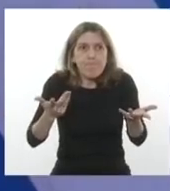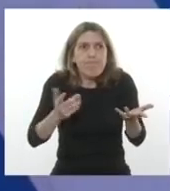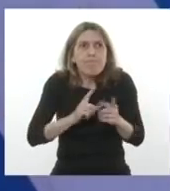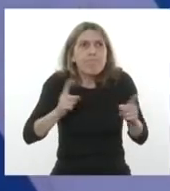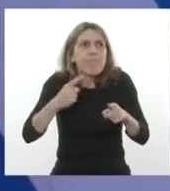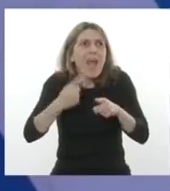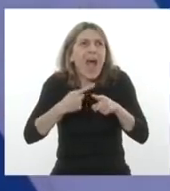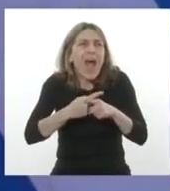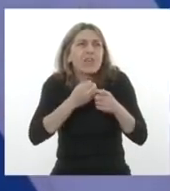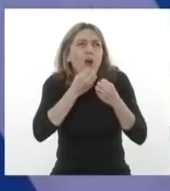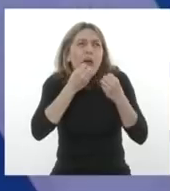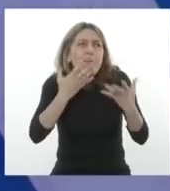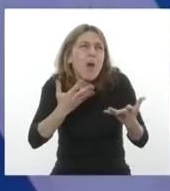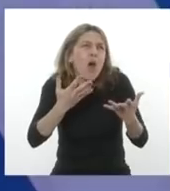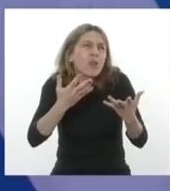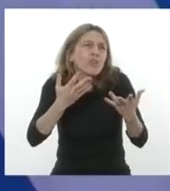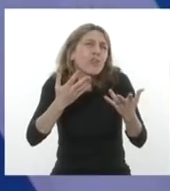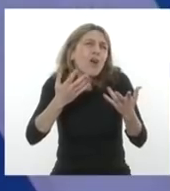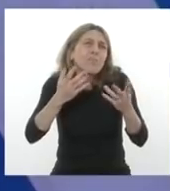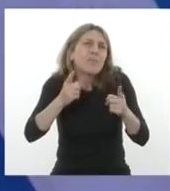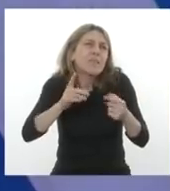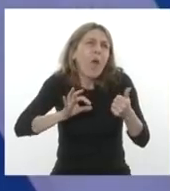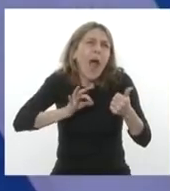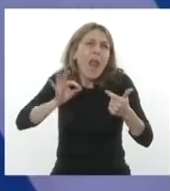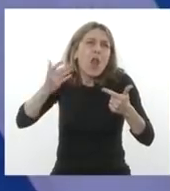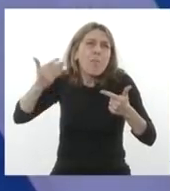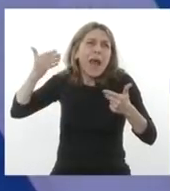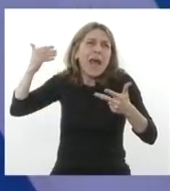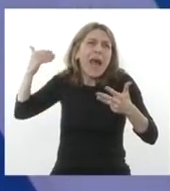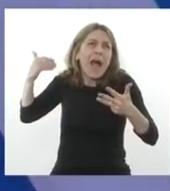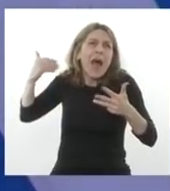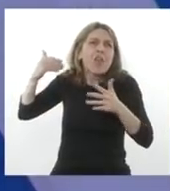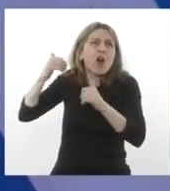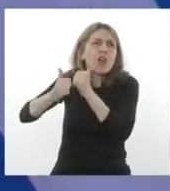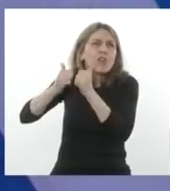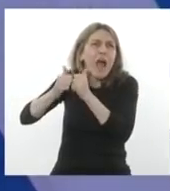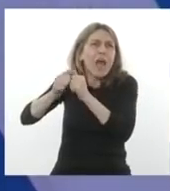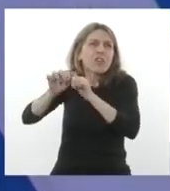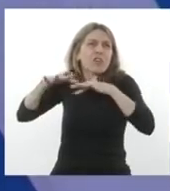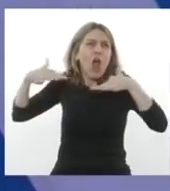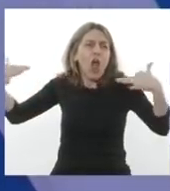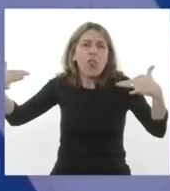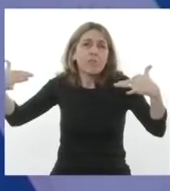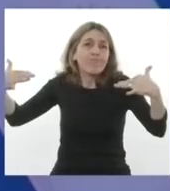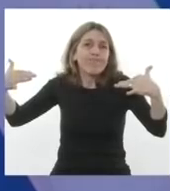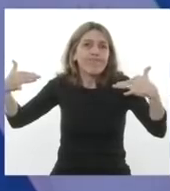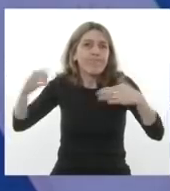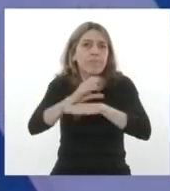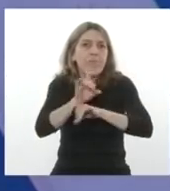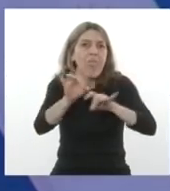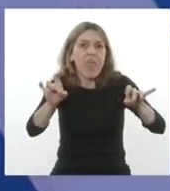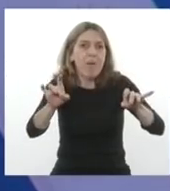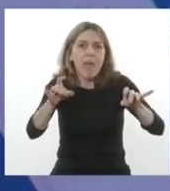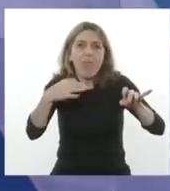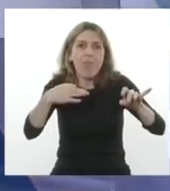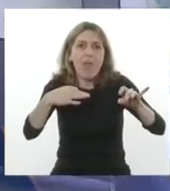tan hermoso como habitualmente cada 20 de junio se hace en Rosario, porque la pandemia nos lo impide y nos obliga